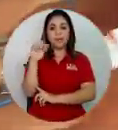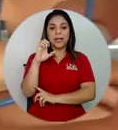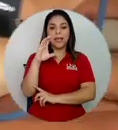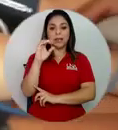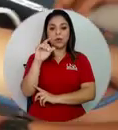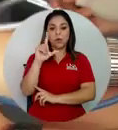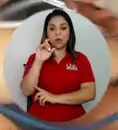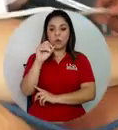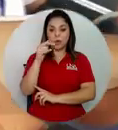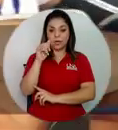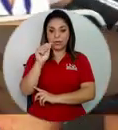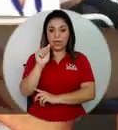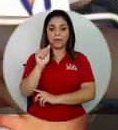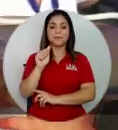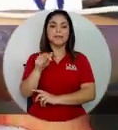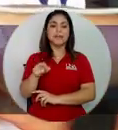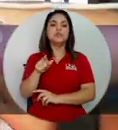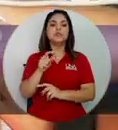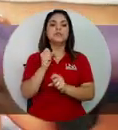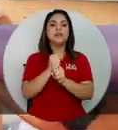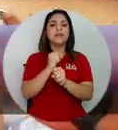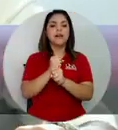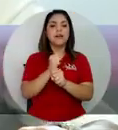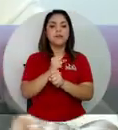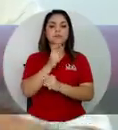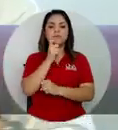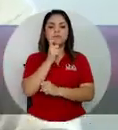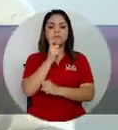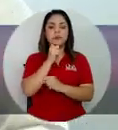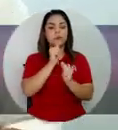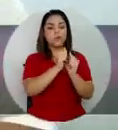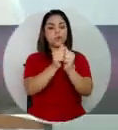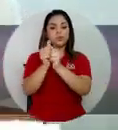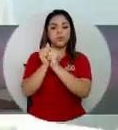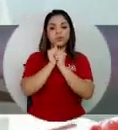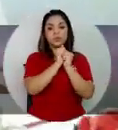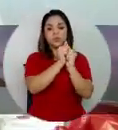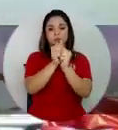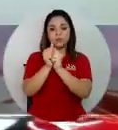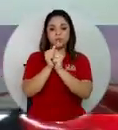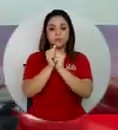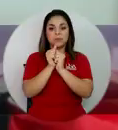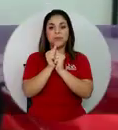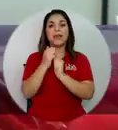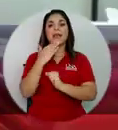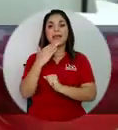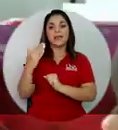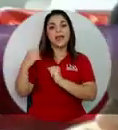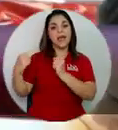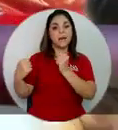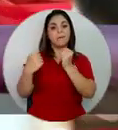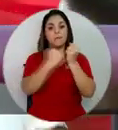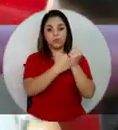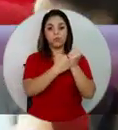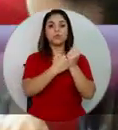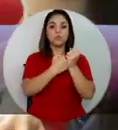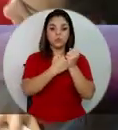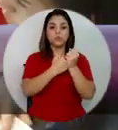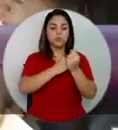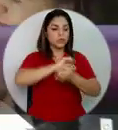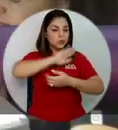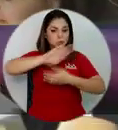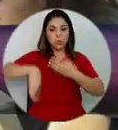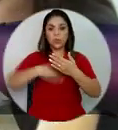sede interuniversitaria, ¿verdad? Todo eso se hace en conjunto alrededor de el apoyo